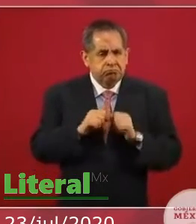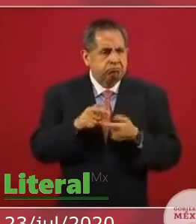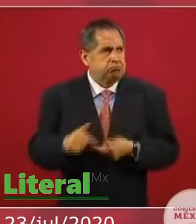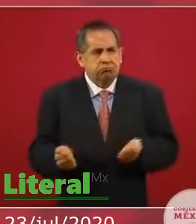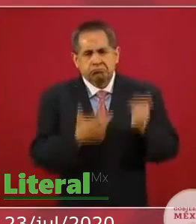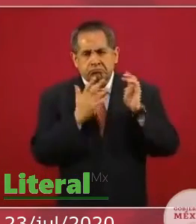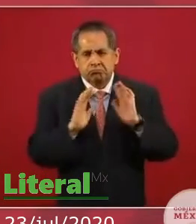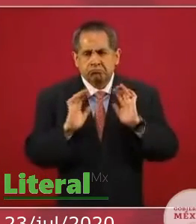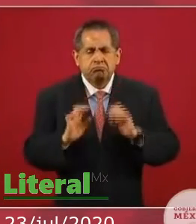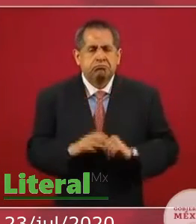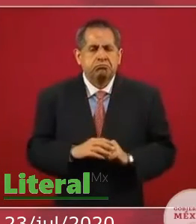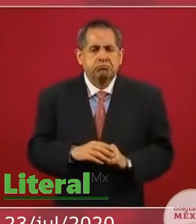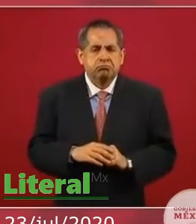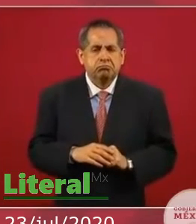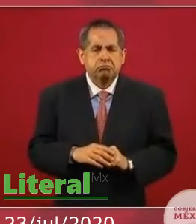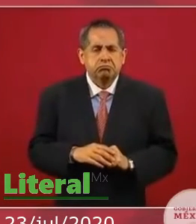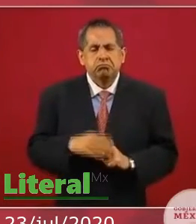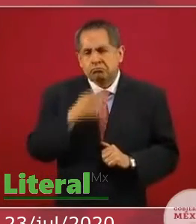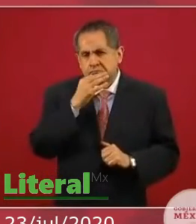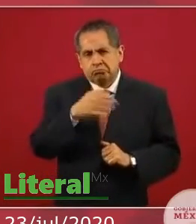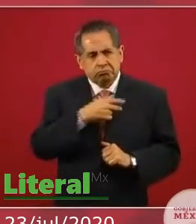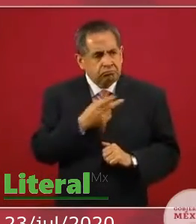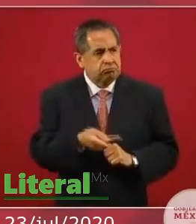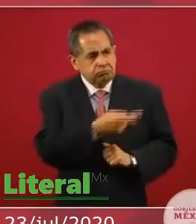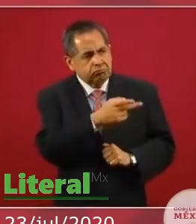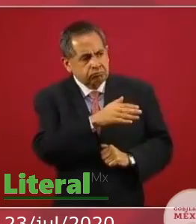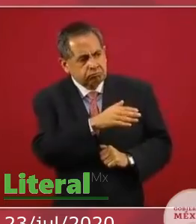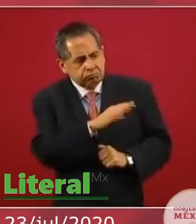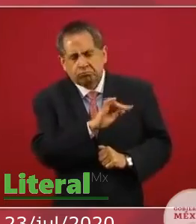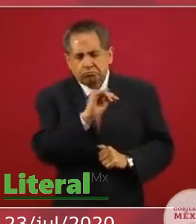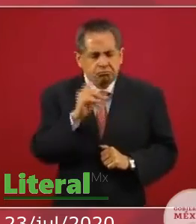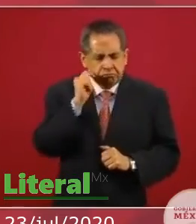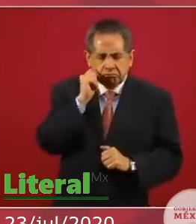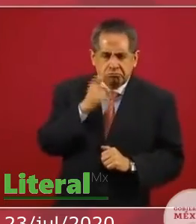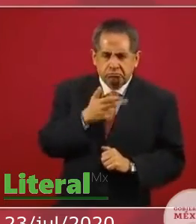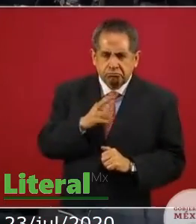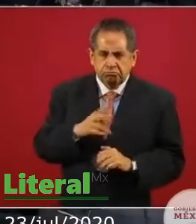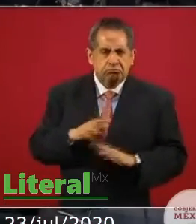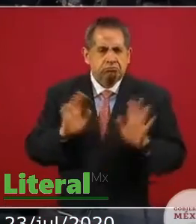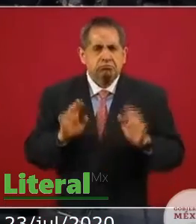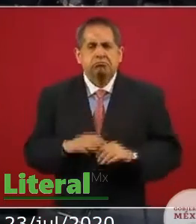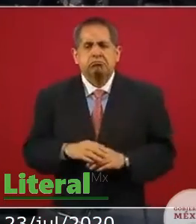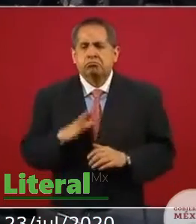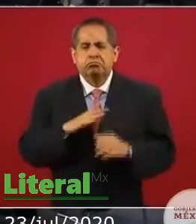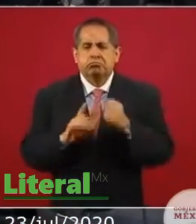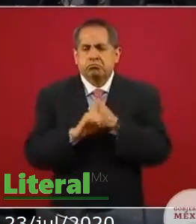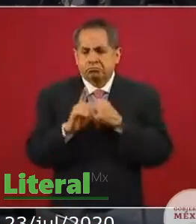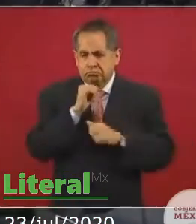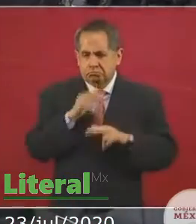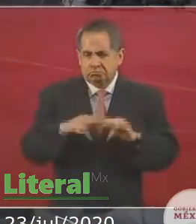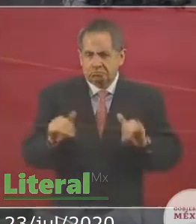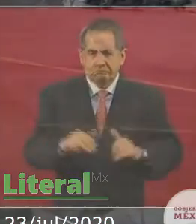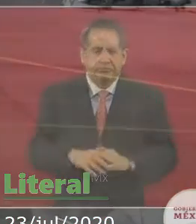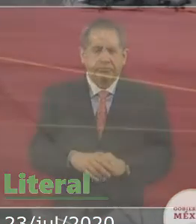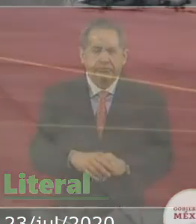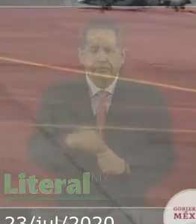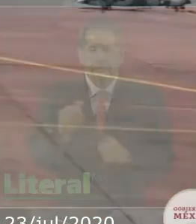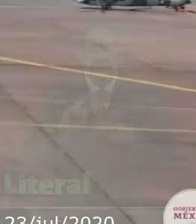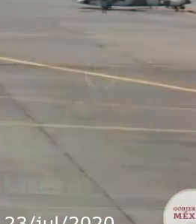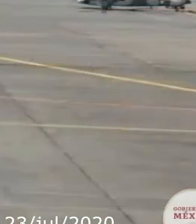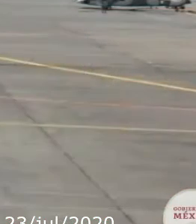llevaban. Se les consultó sobre eso. O sea, no hay ningún problema. Lo